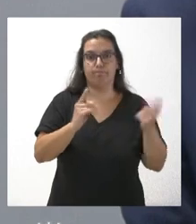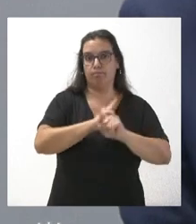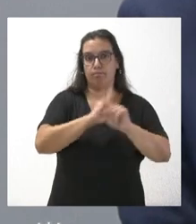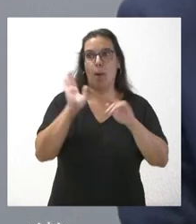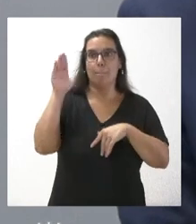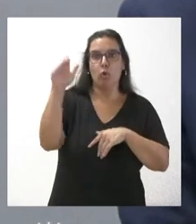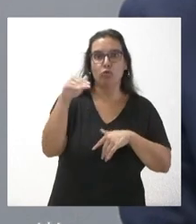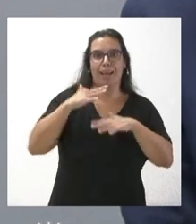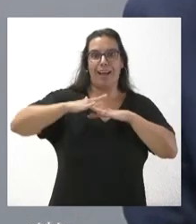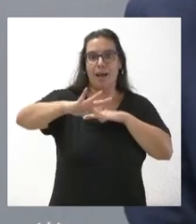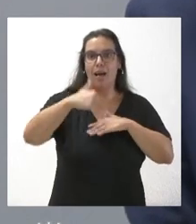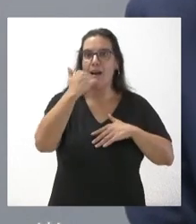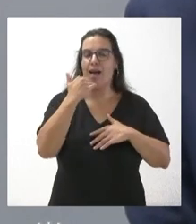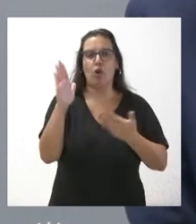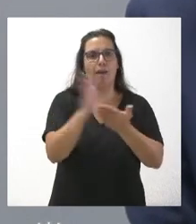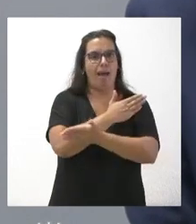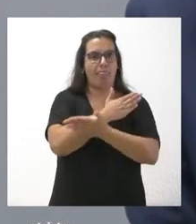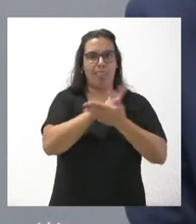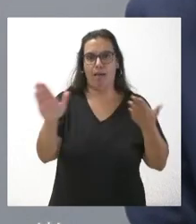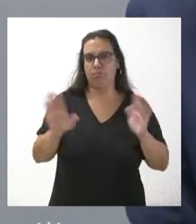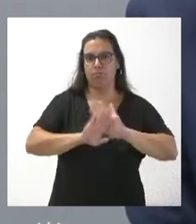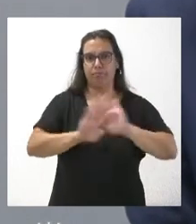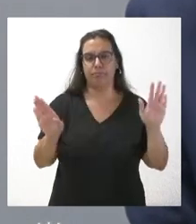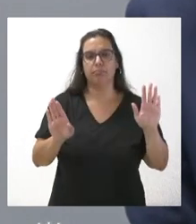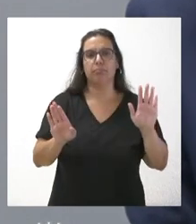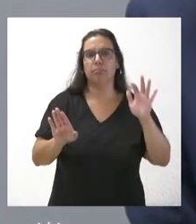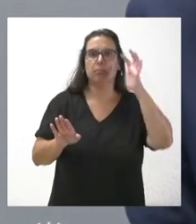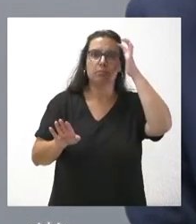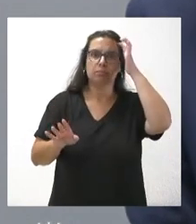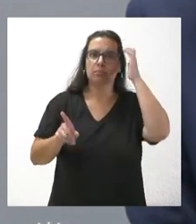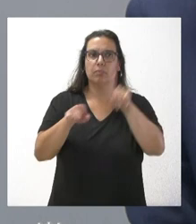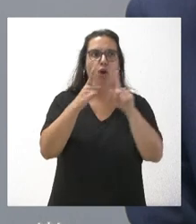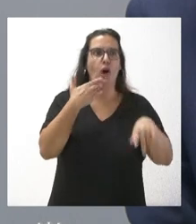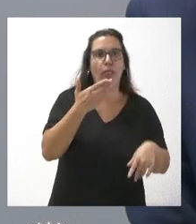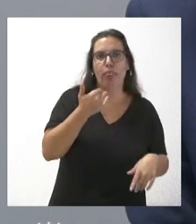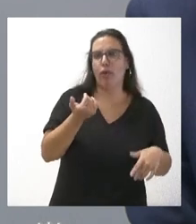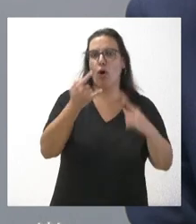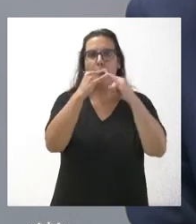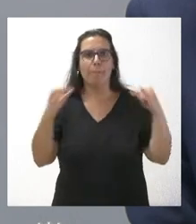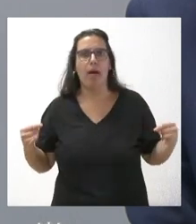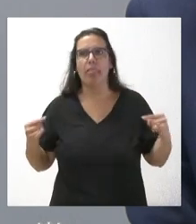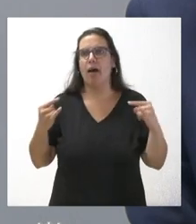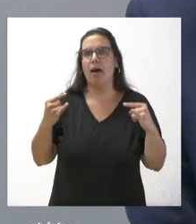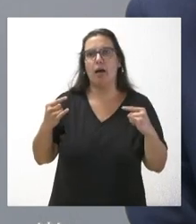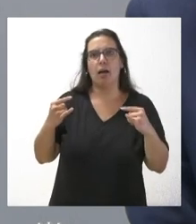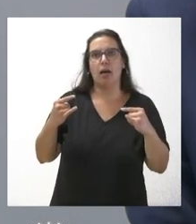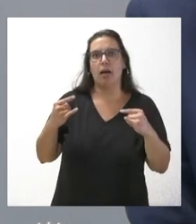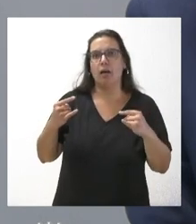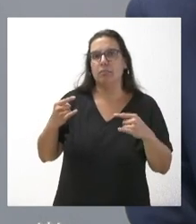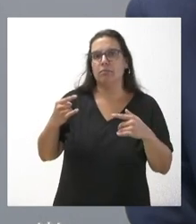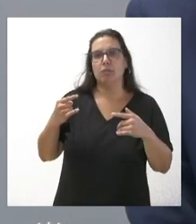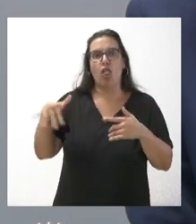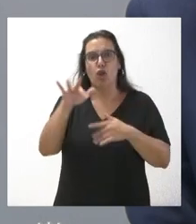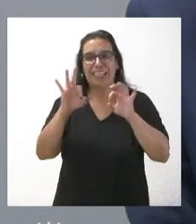monte en todo tipo de espacios abiertos, en zonas recreativas, de acampada, incluso en las zonas habilitadas para